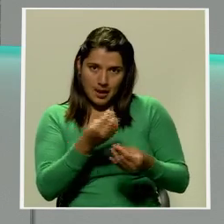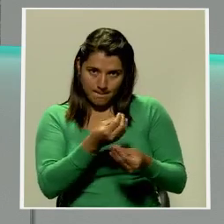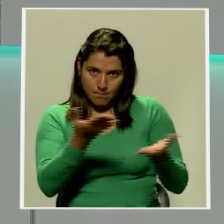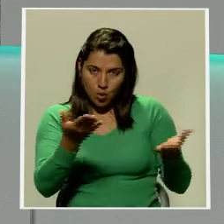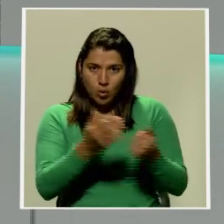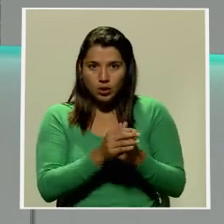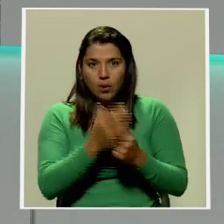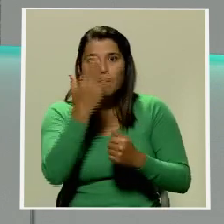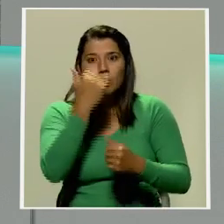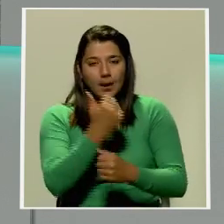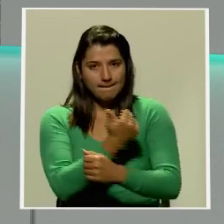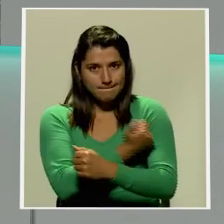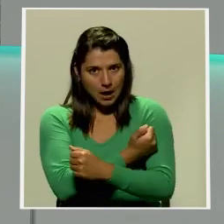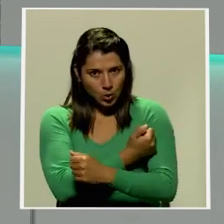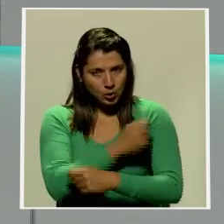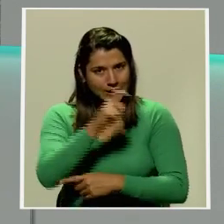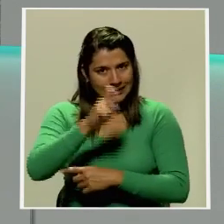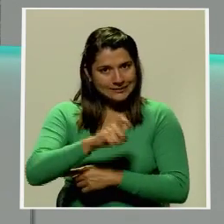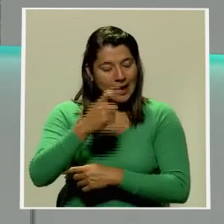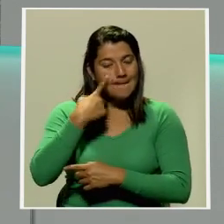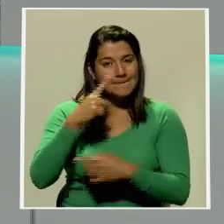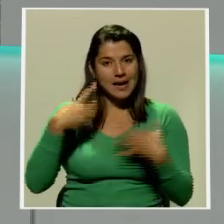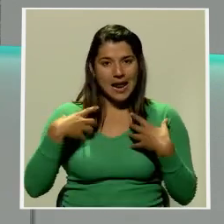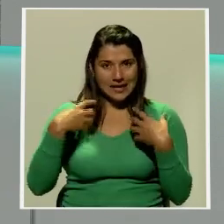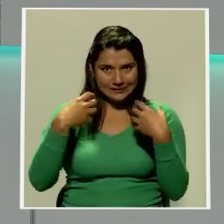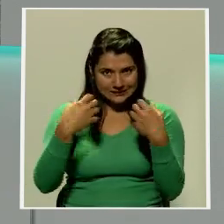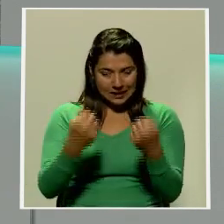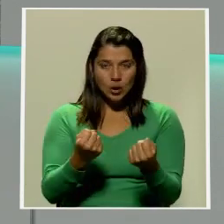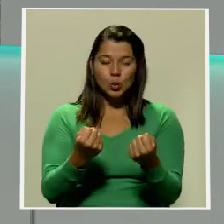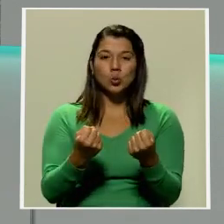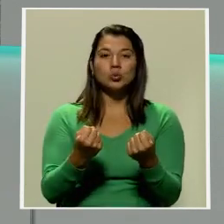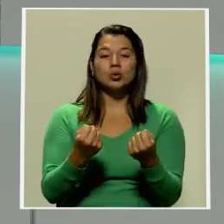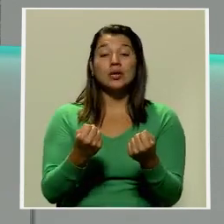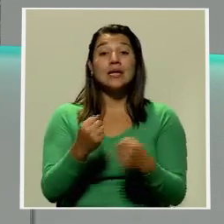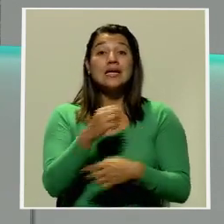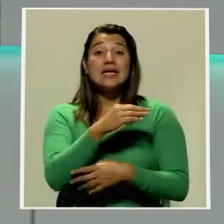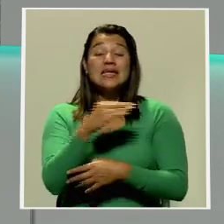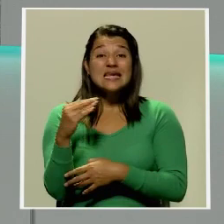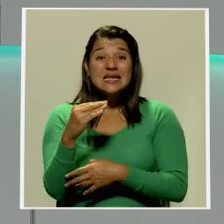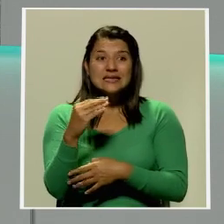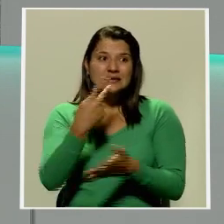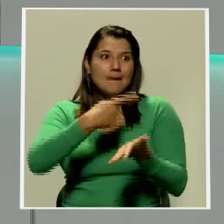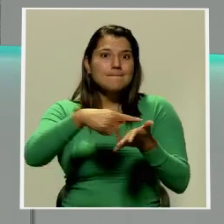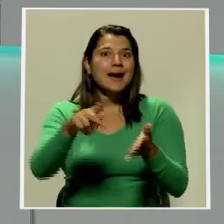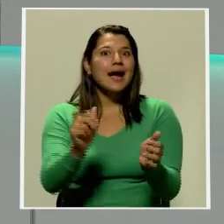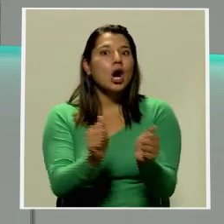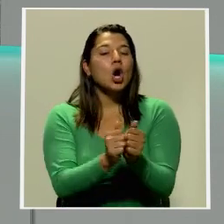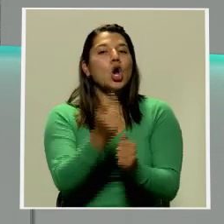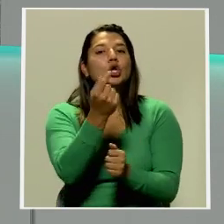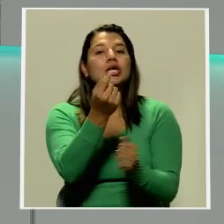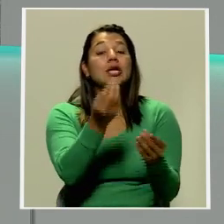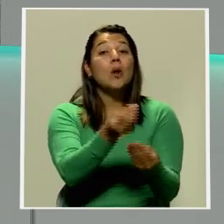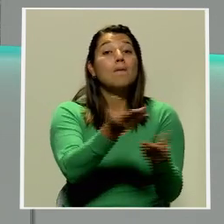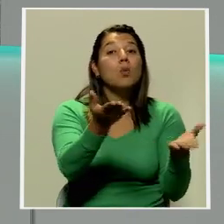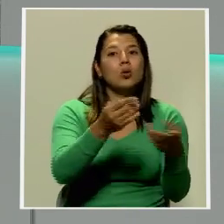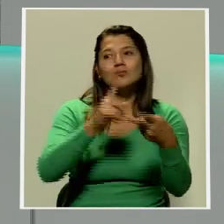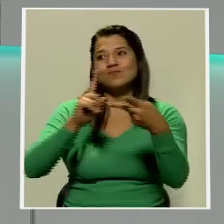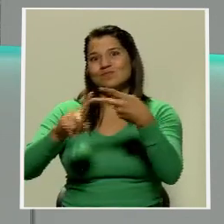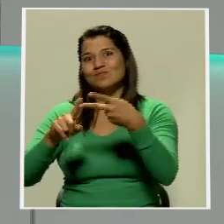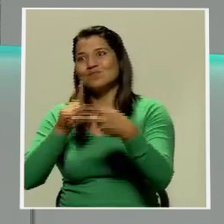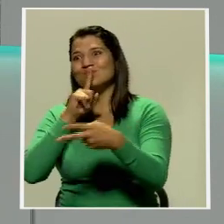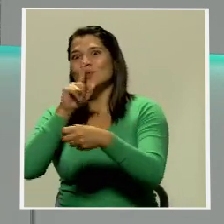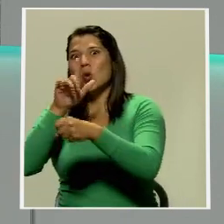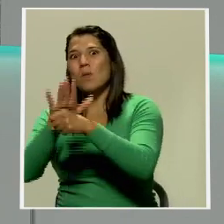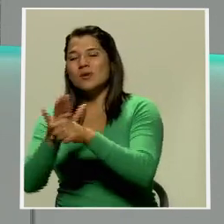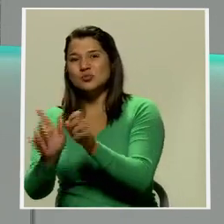son vacunas necesarias para la salud de la población y que se pagan con dinero público, y el compromiso legal